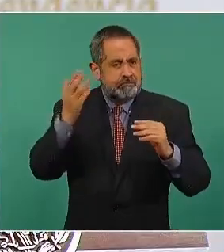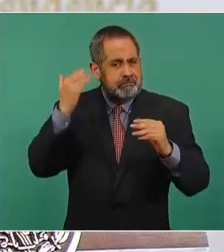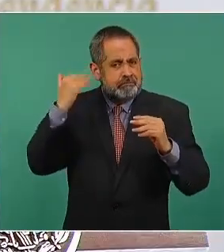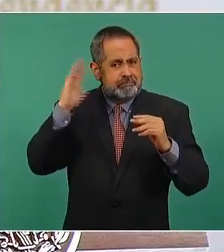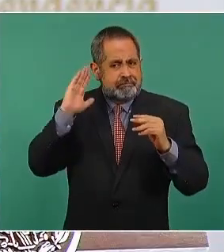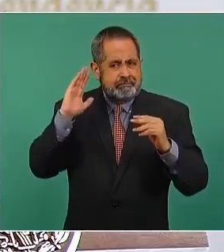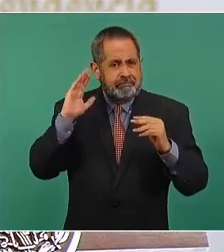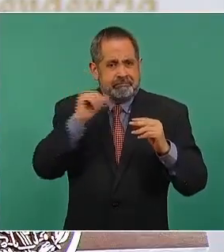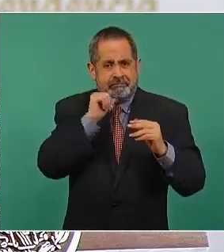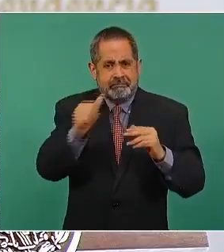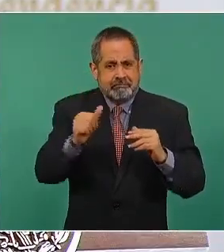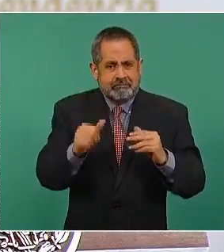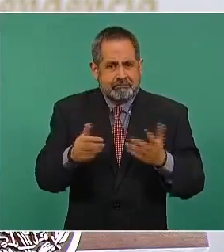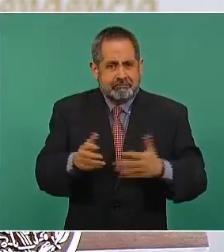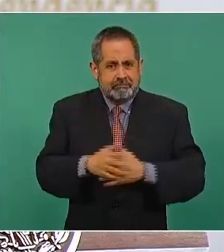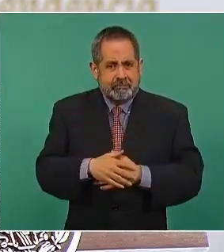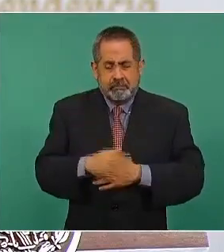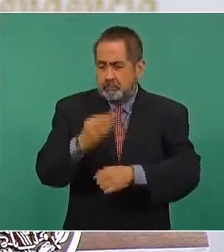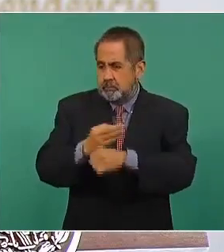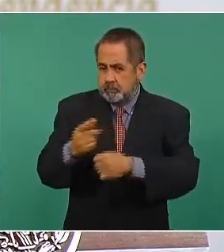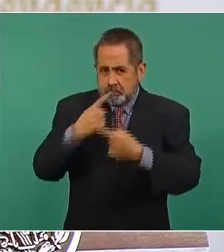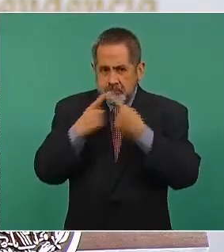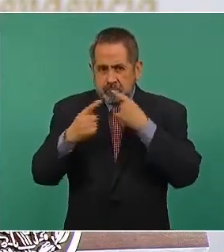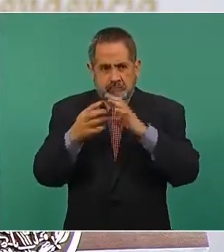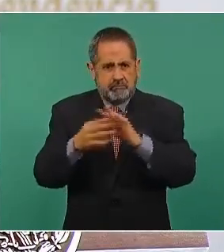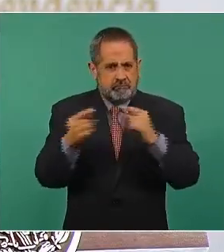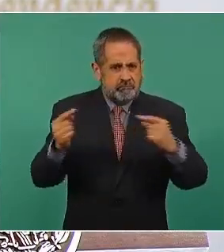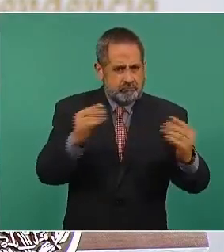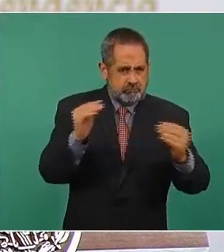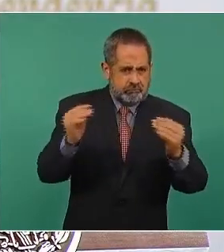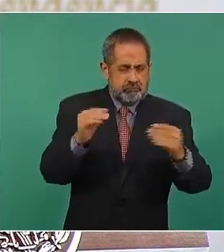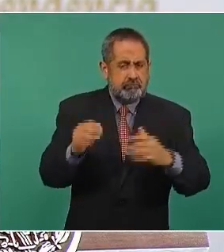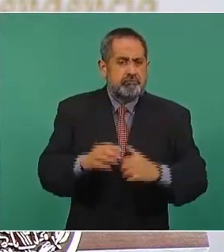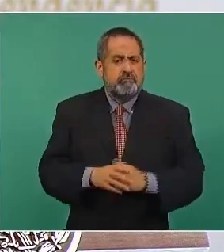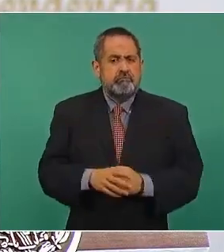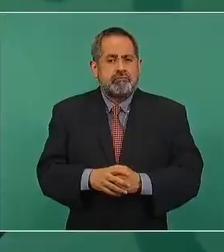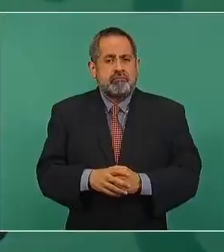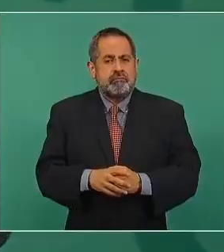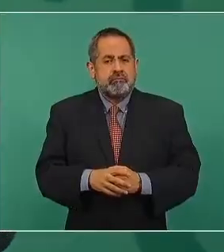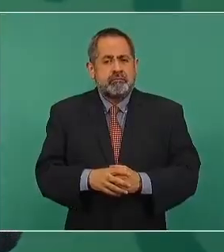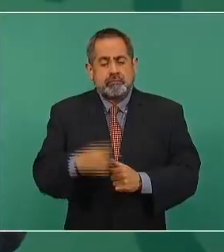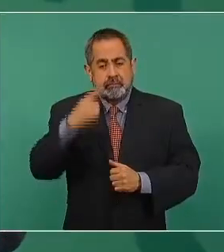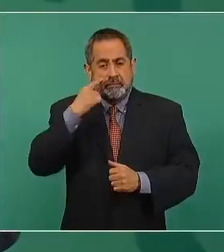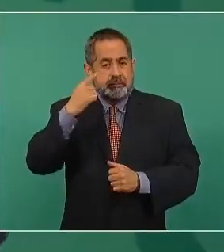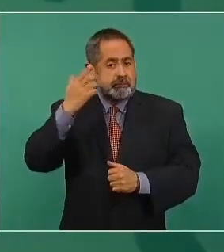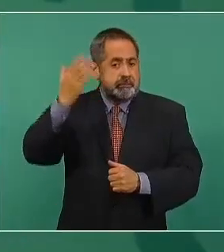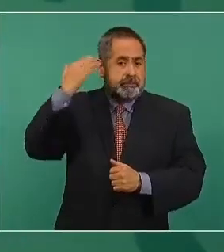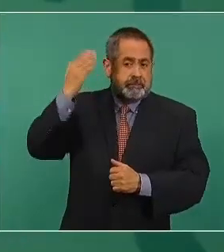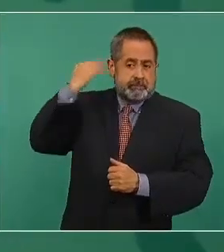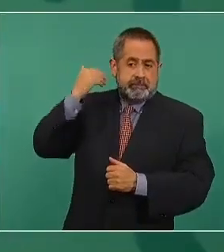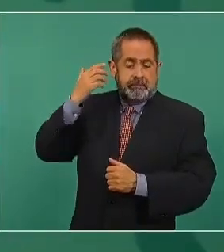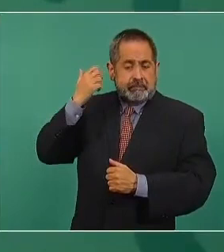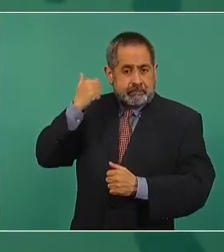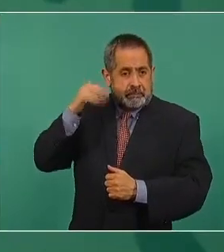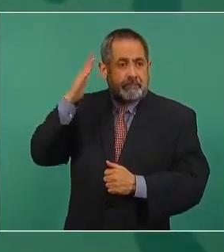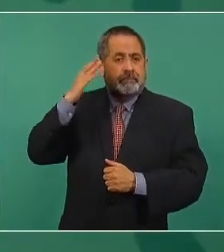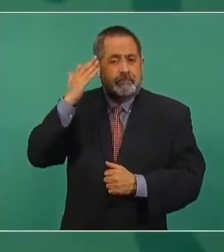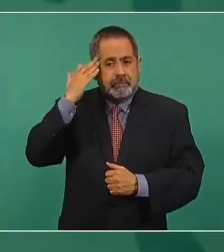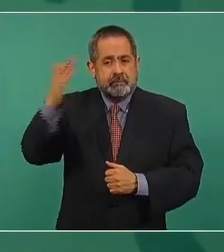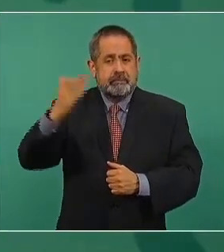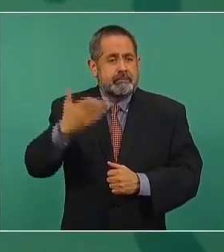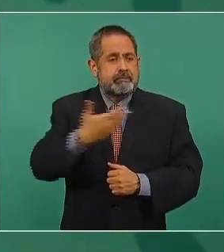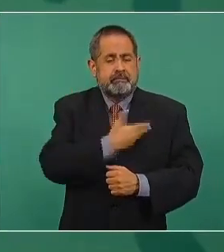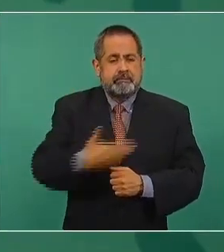así. Hay debate. No, durante el gobierno de Calderón,